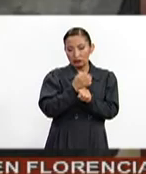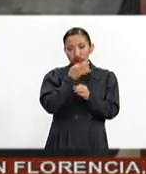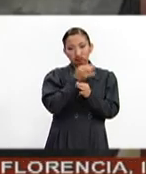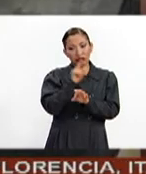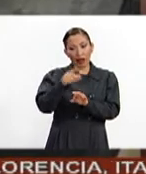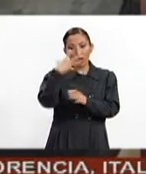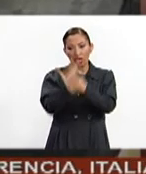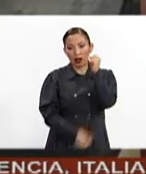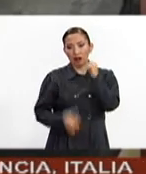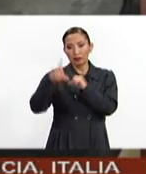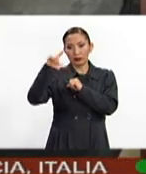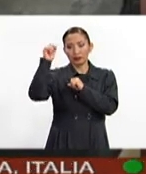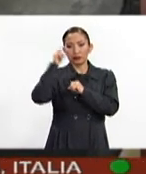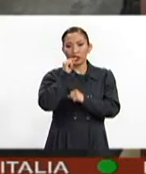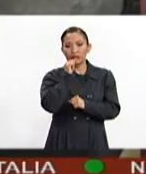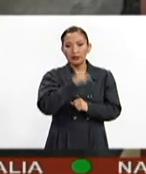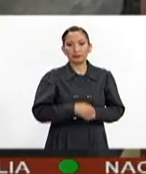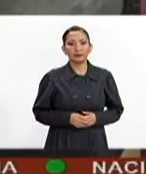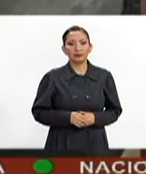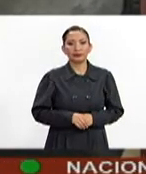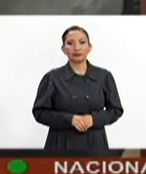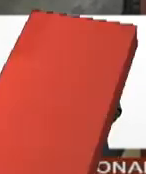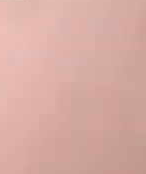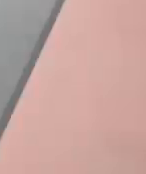declarado prófugo de la justicia.